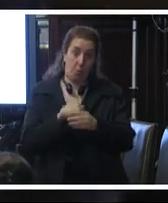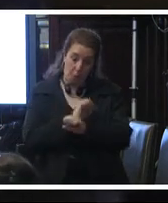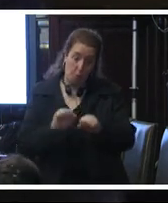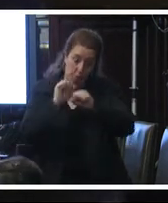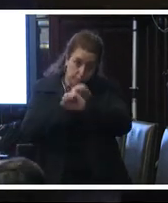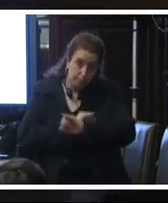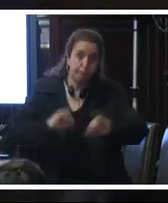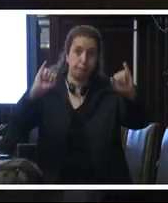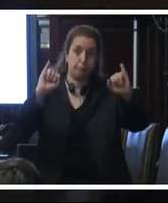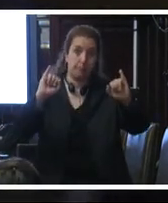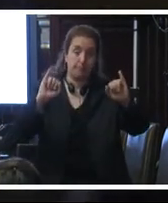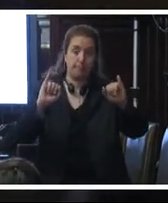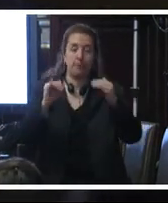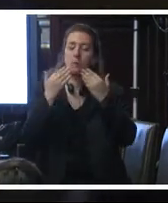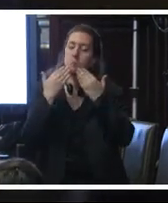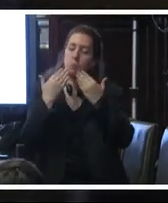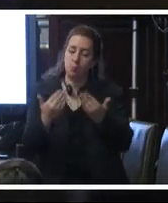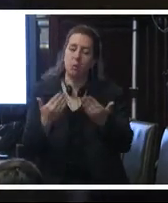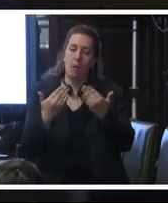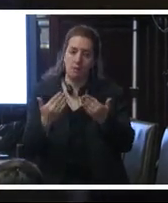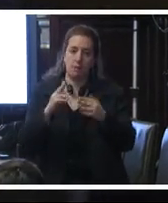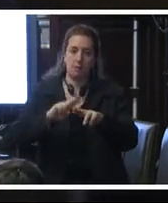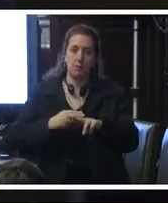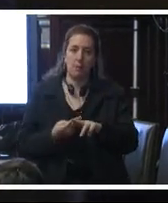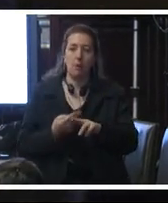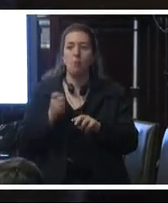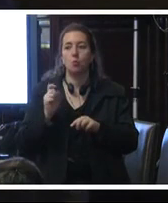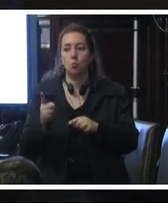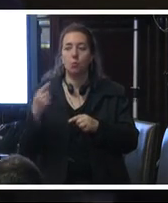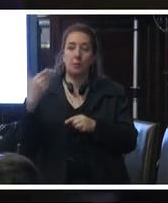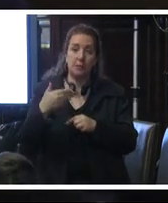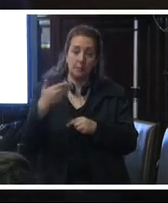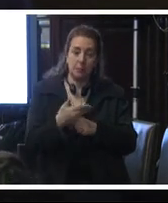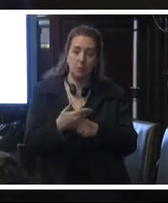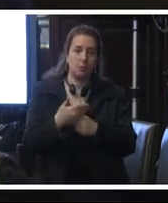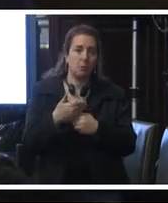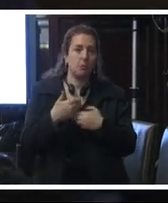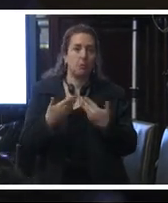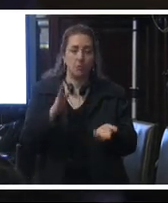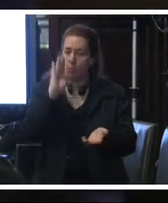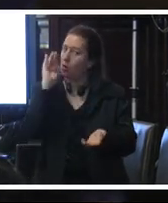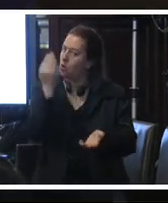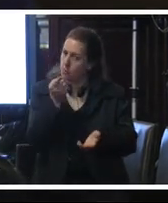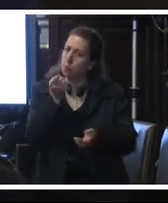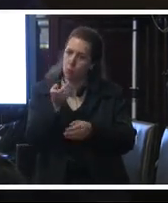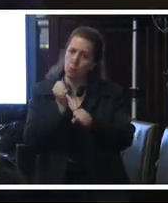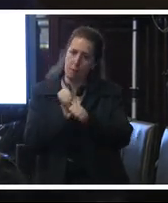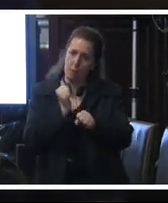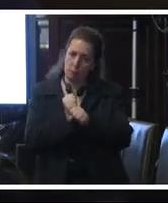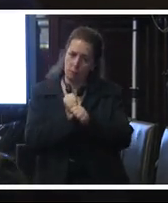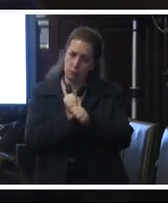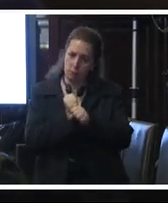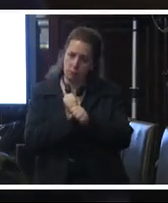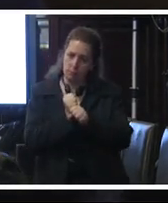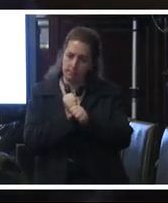impulsarlos. Muchas gracias de nuevo por su participación y mi mayor reconocimiento por su trabajo